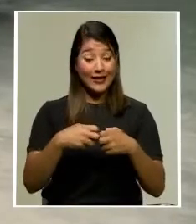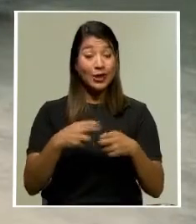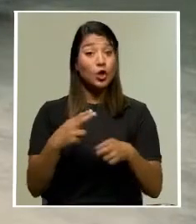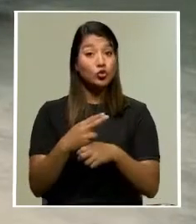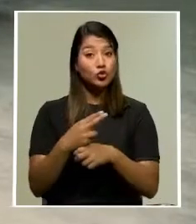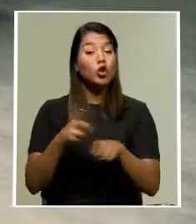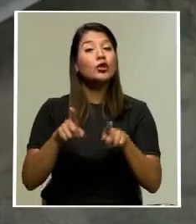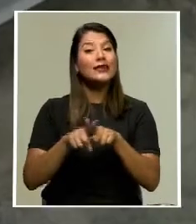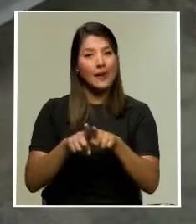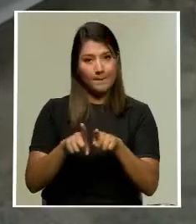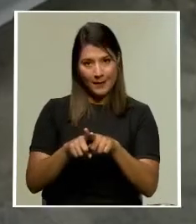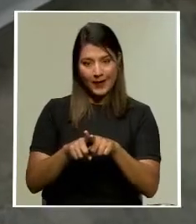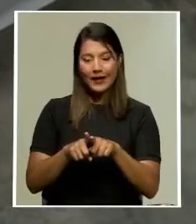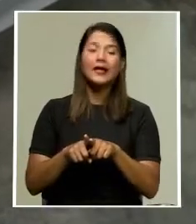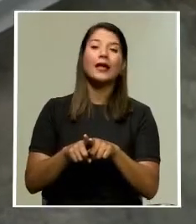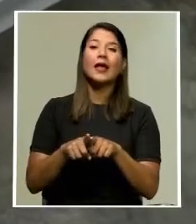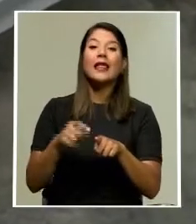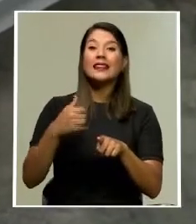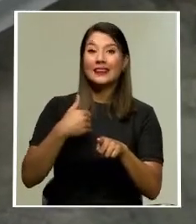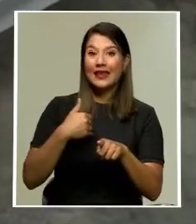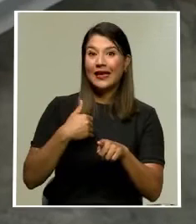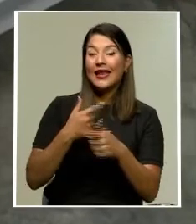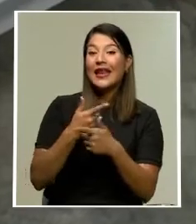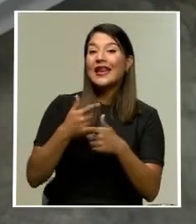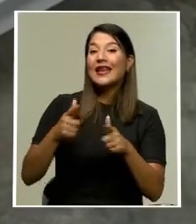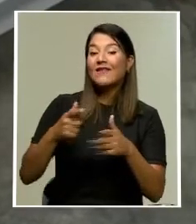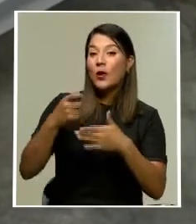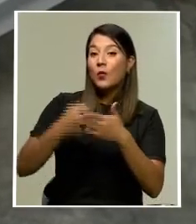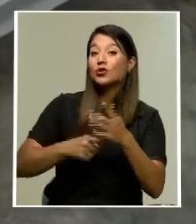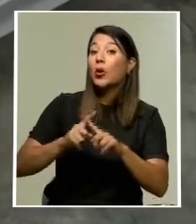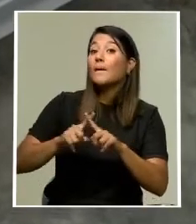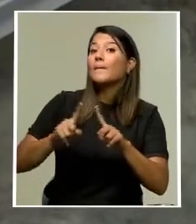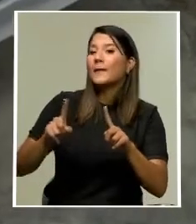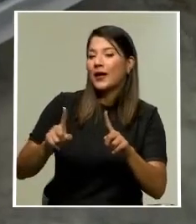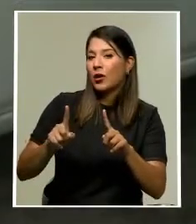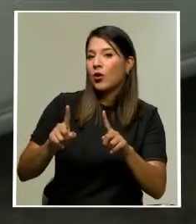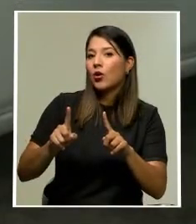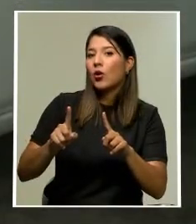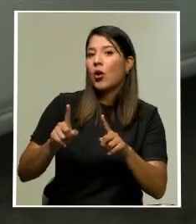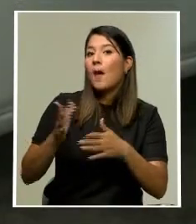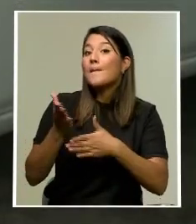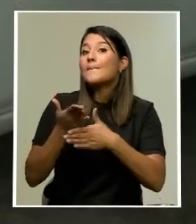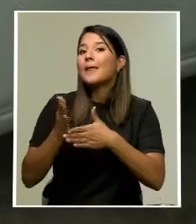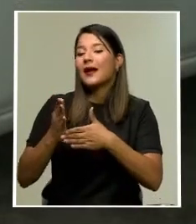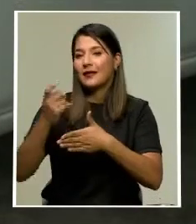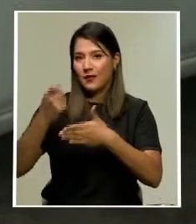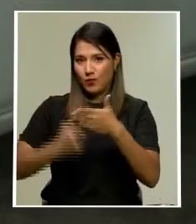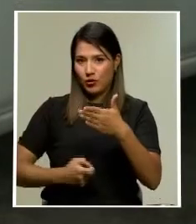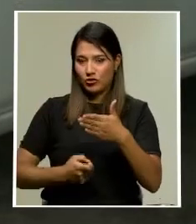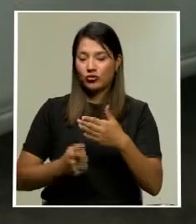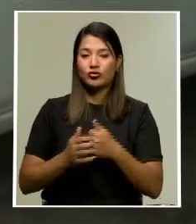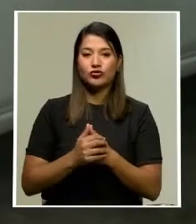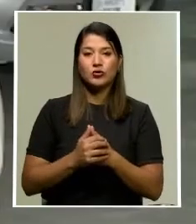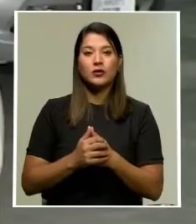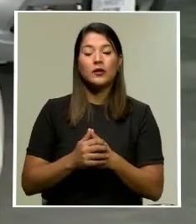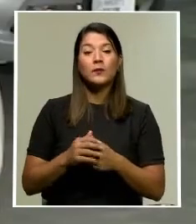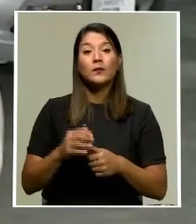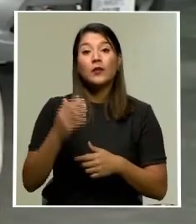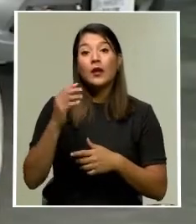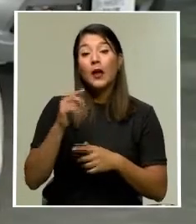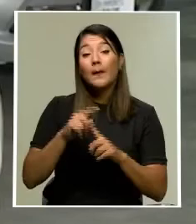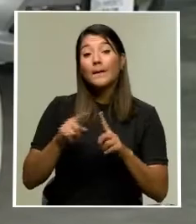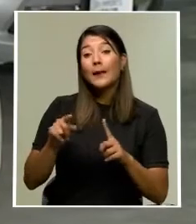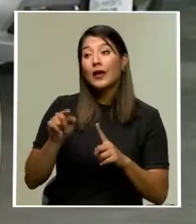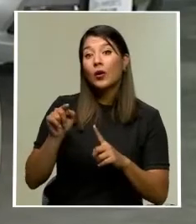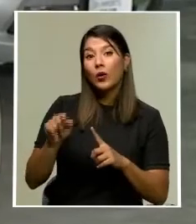una exoneración, esta es menor, lo cual limita a las personas de ingresos medios y bajos a adquirir una unidad de estas, apetecidas porque no